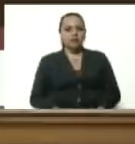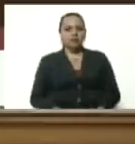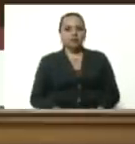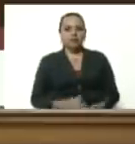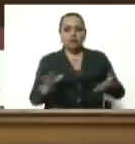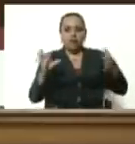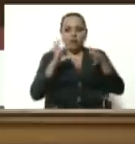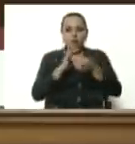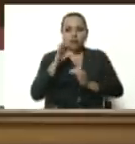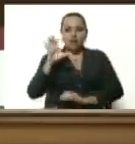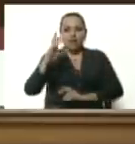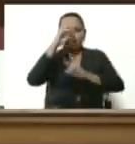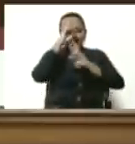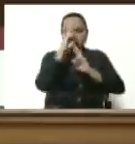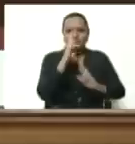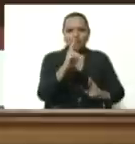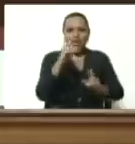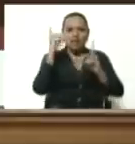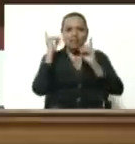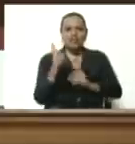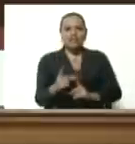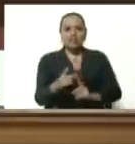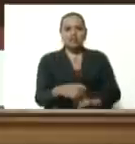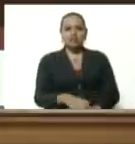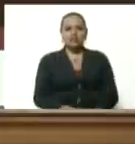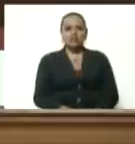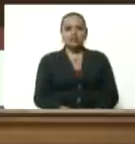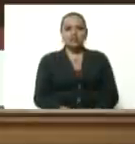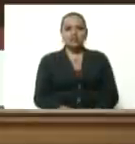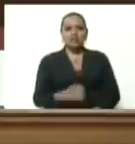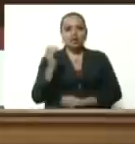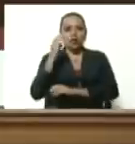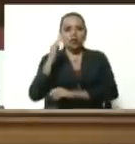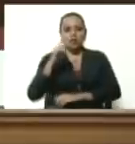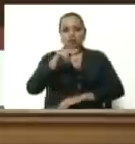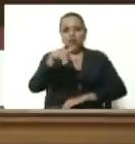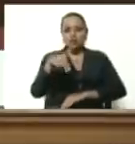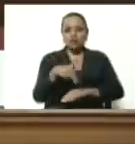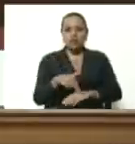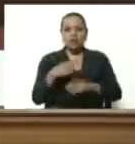Patriótica respeta como debe al Congreso de la Nación.